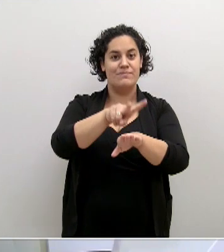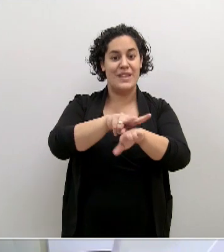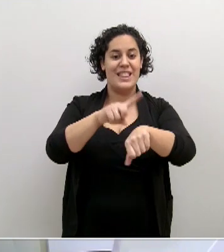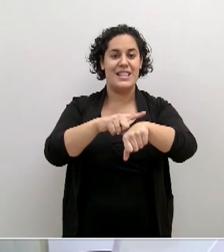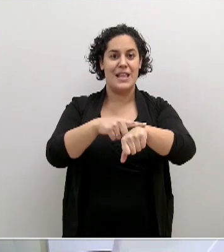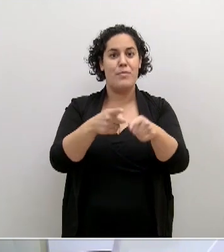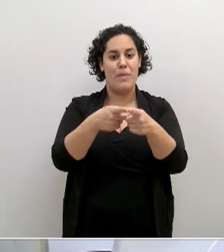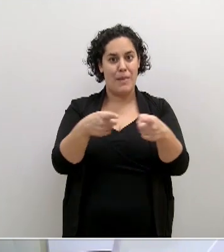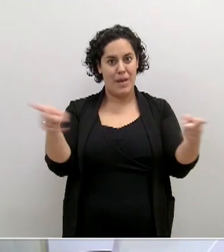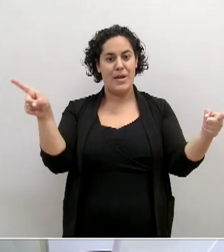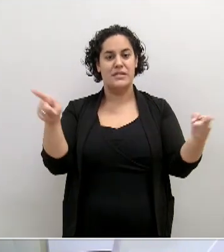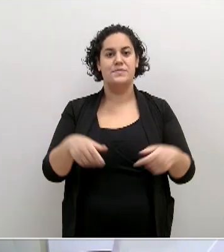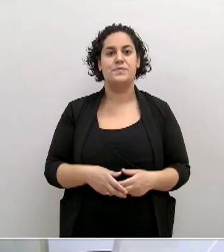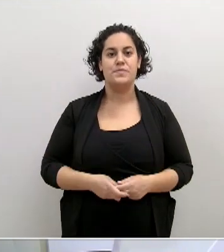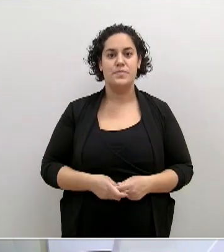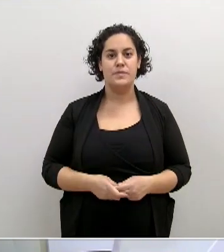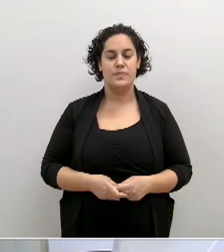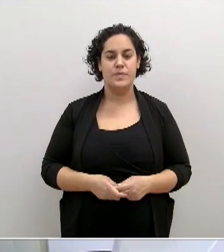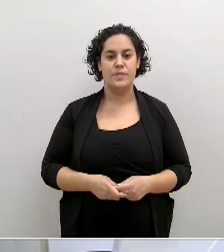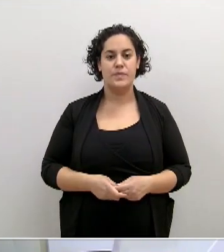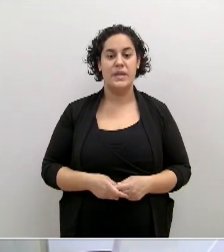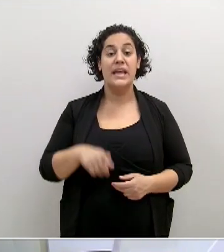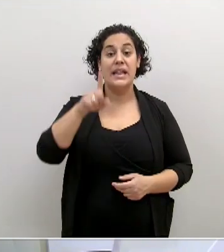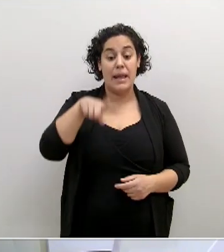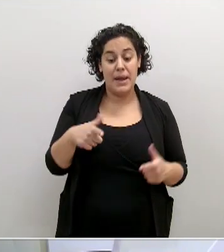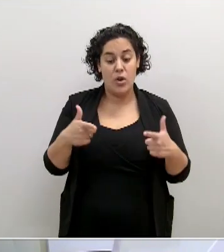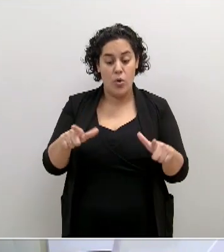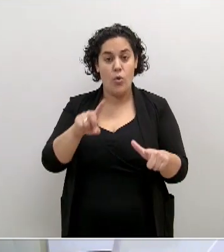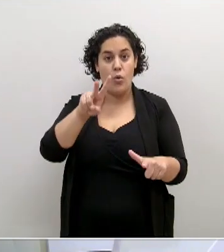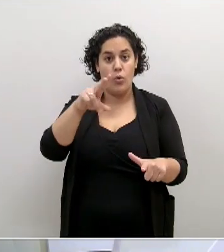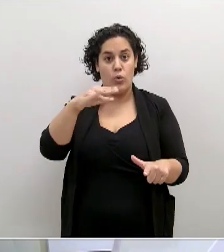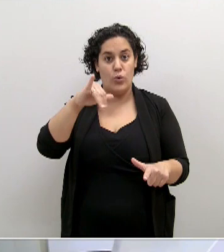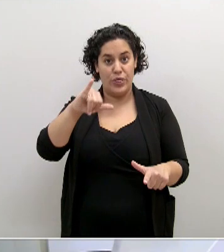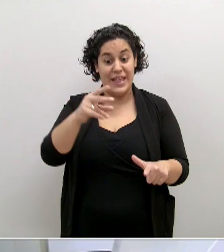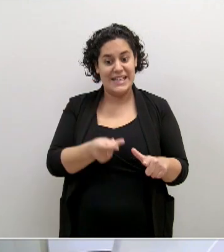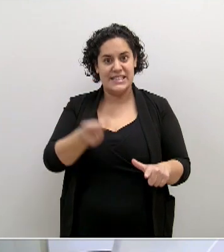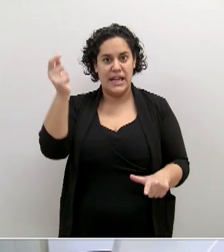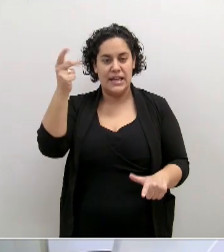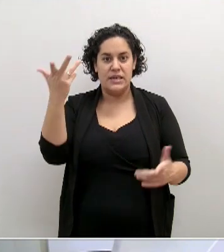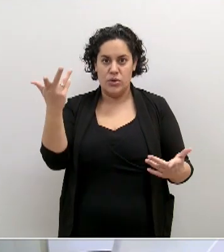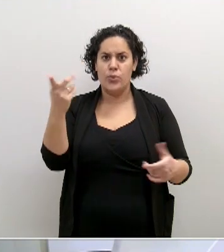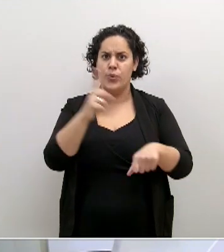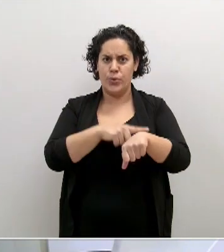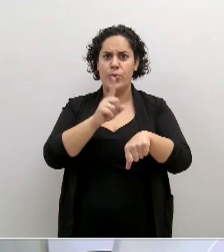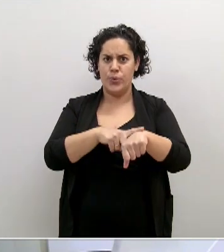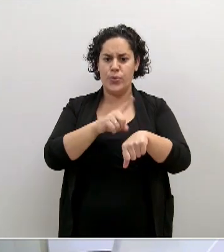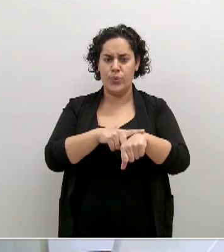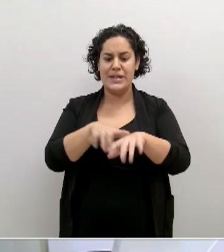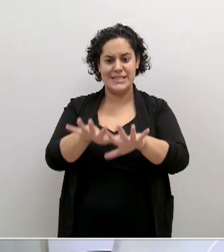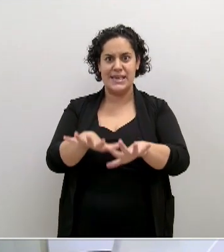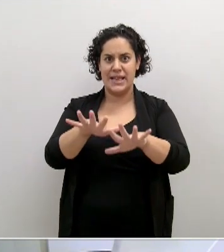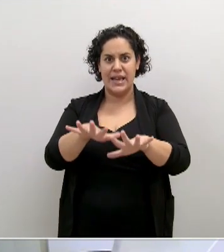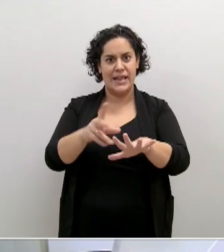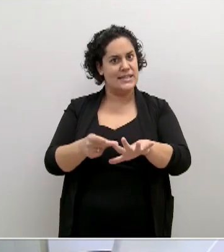además, las UCIs, el salir de las unidades de cuidados intensivos, tarda a veces mucho tiempo, con lo